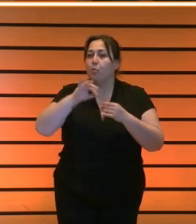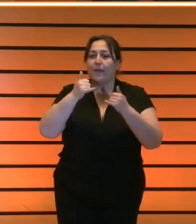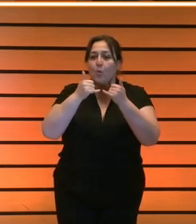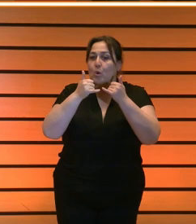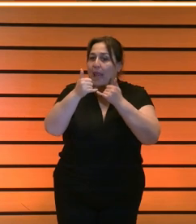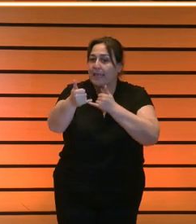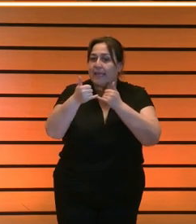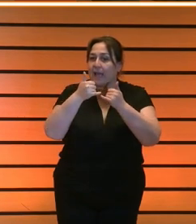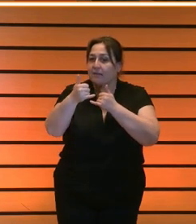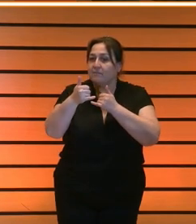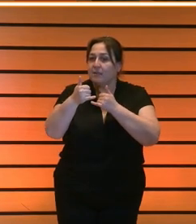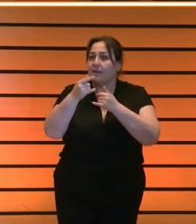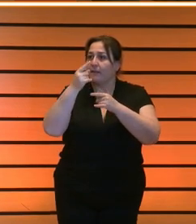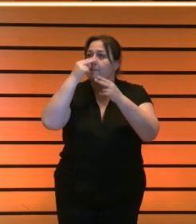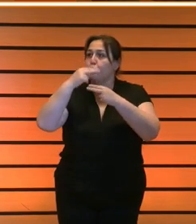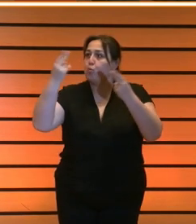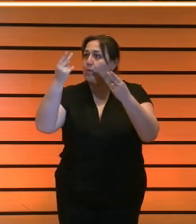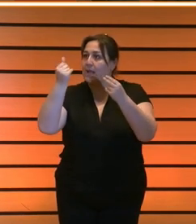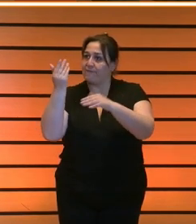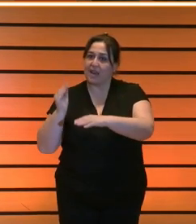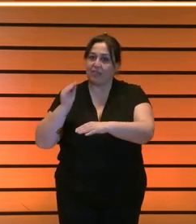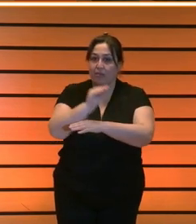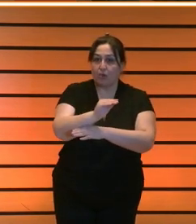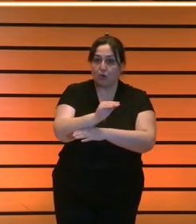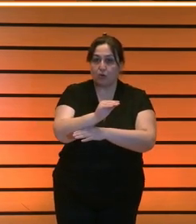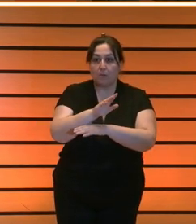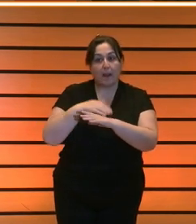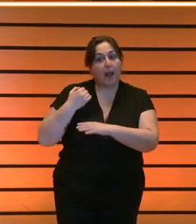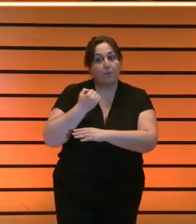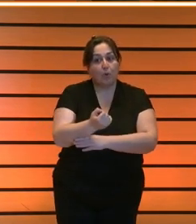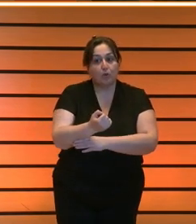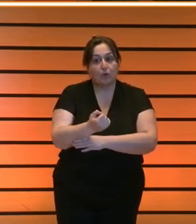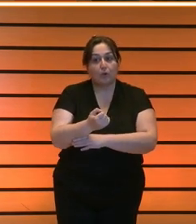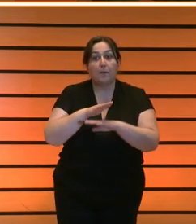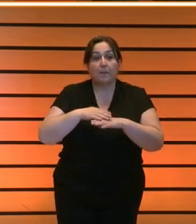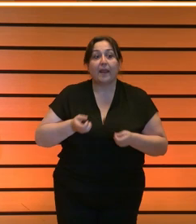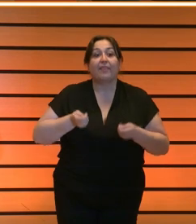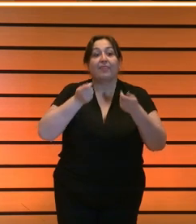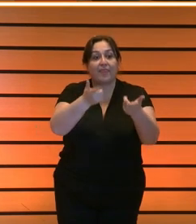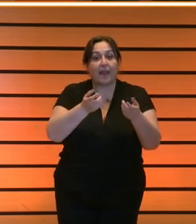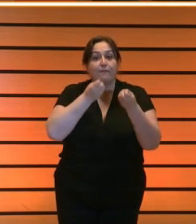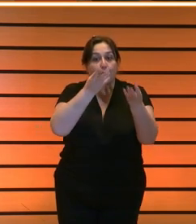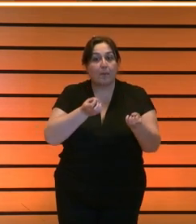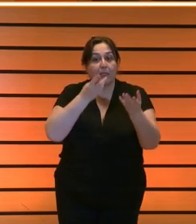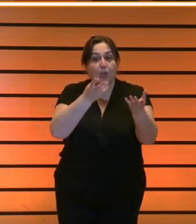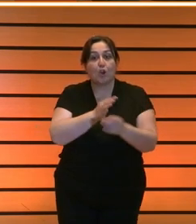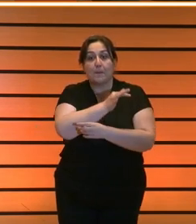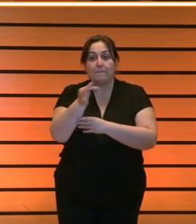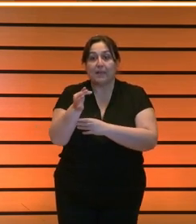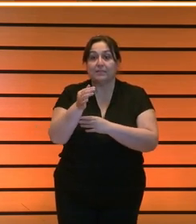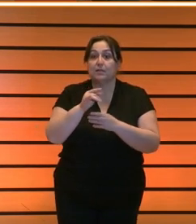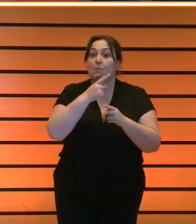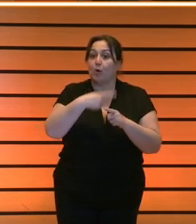de soporte de financiación pública que diera información y productos en